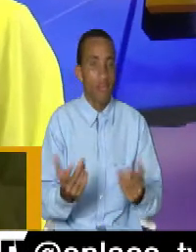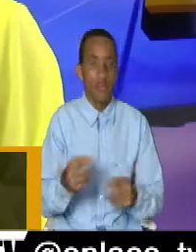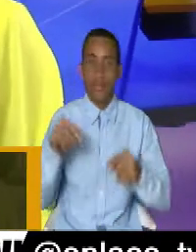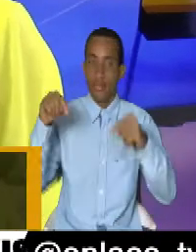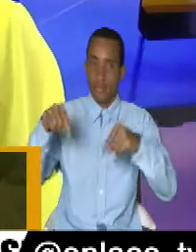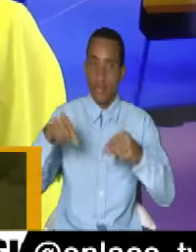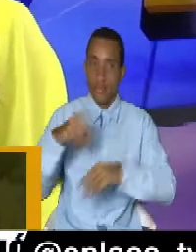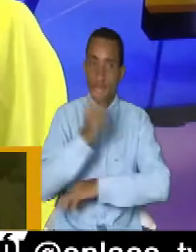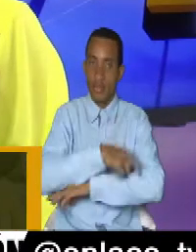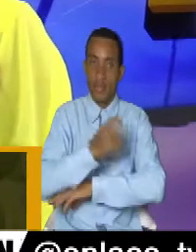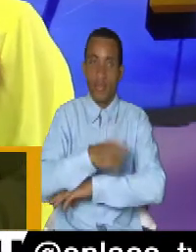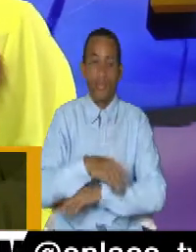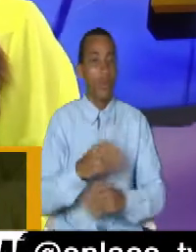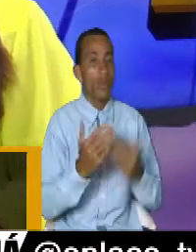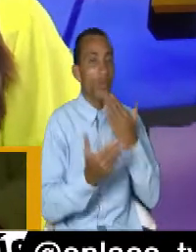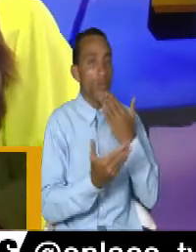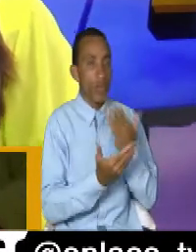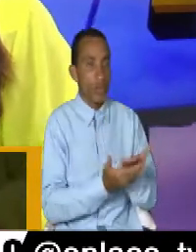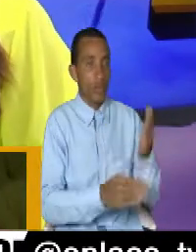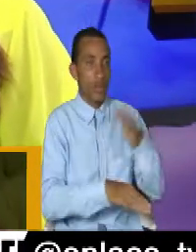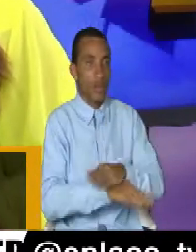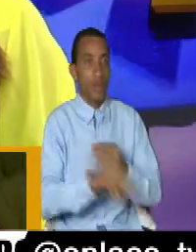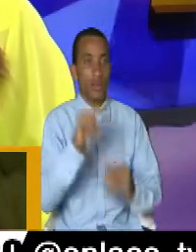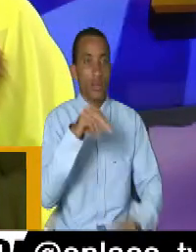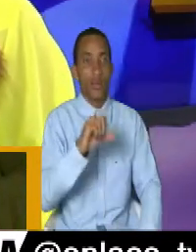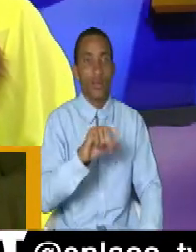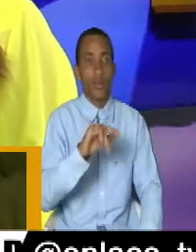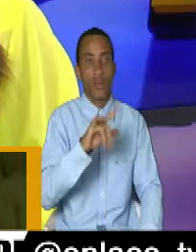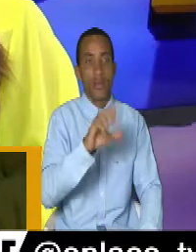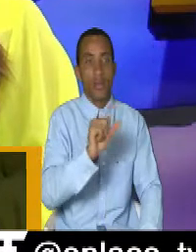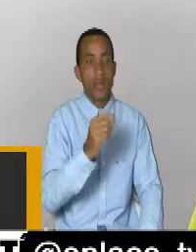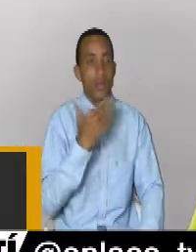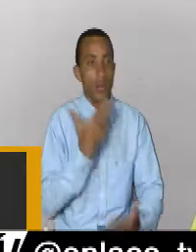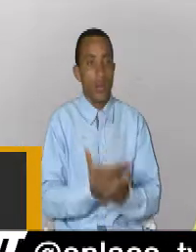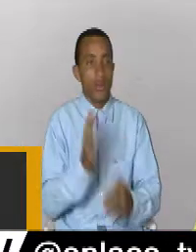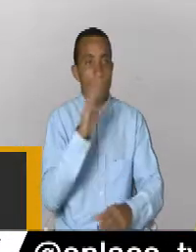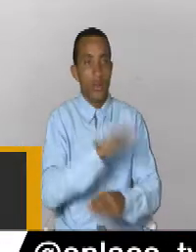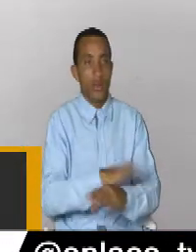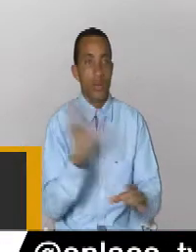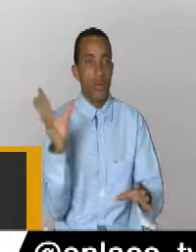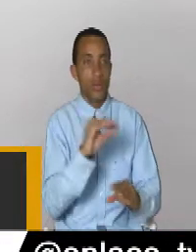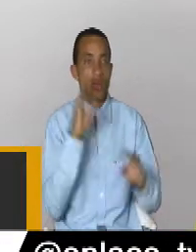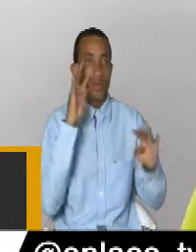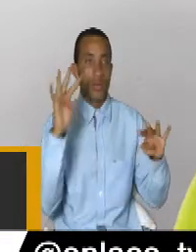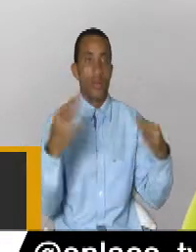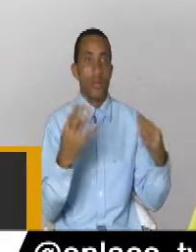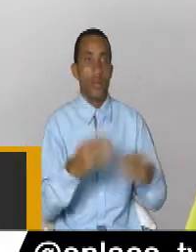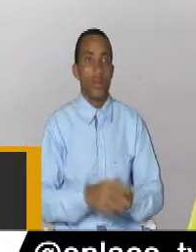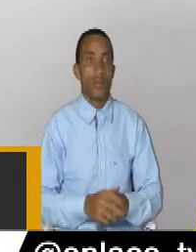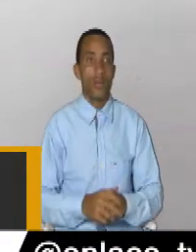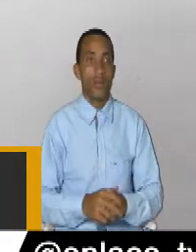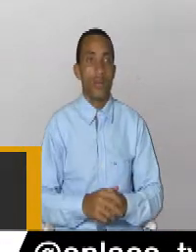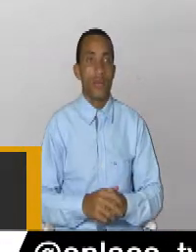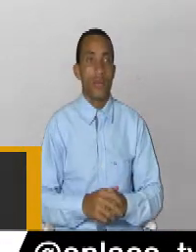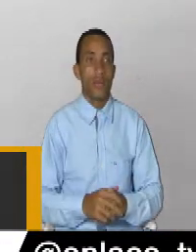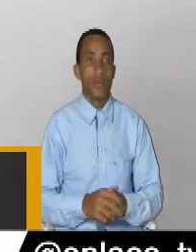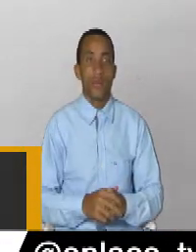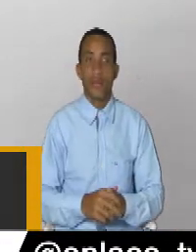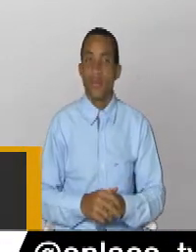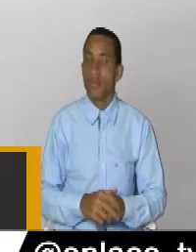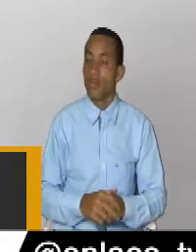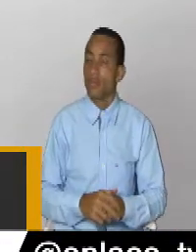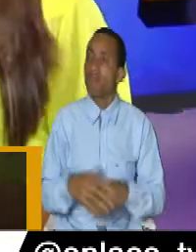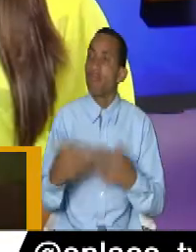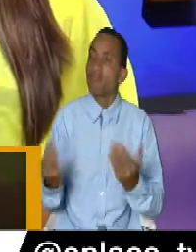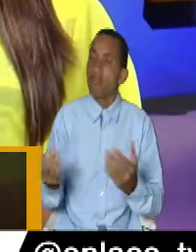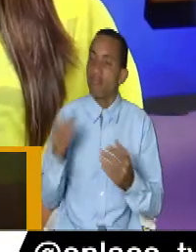del petróleo. Muy buenas tardes, Leila, y un saludo para todos los televidentes de Enlace. Bueno, ¿qué